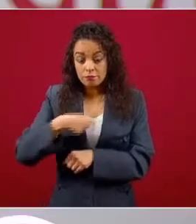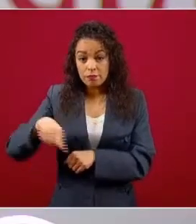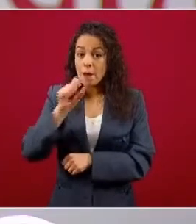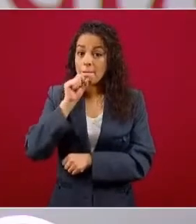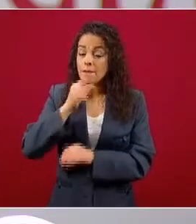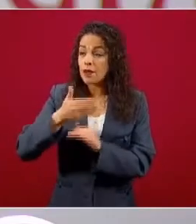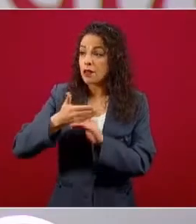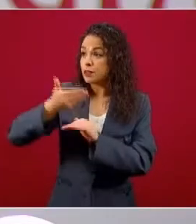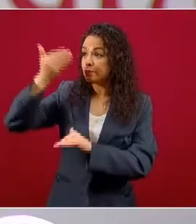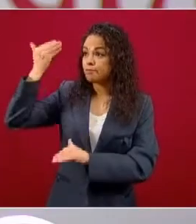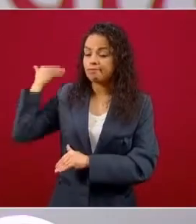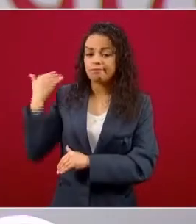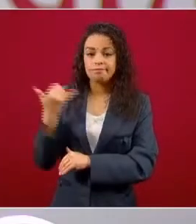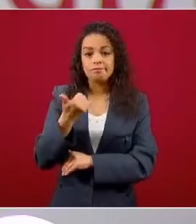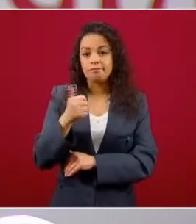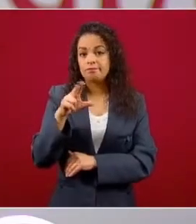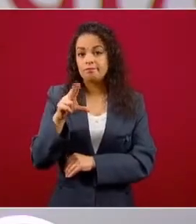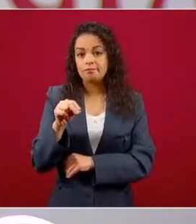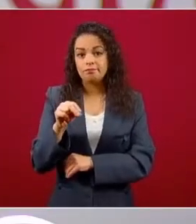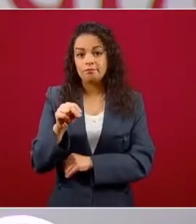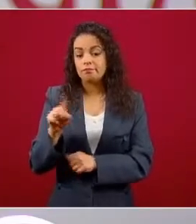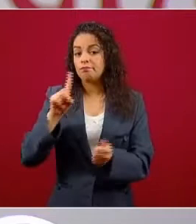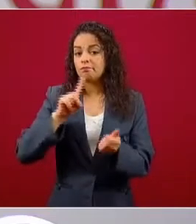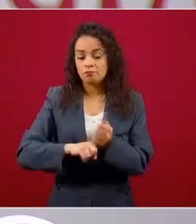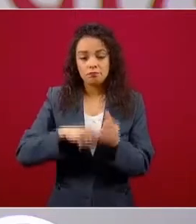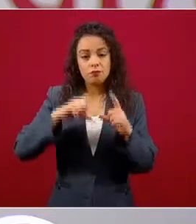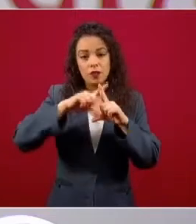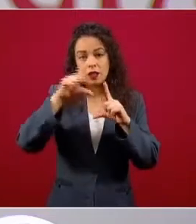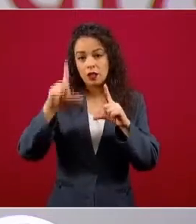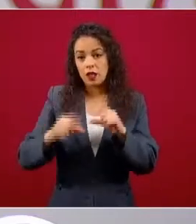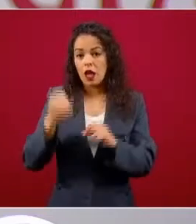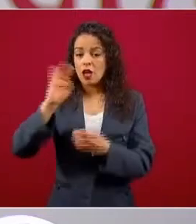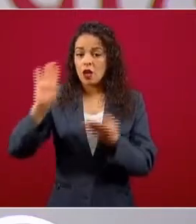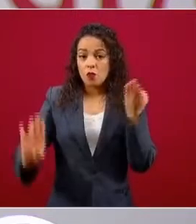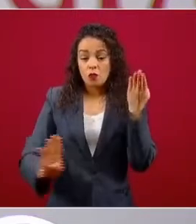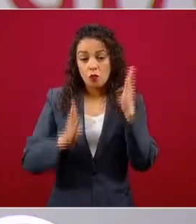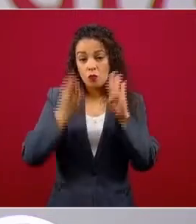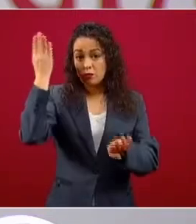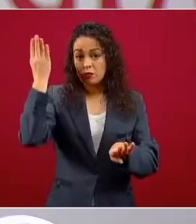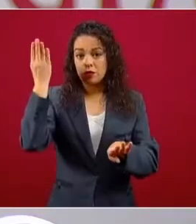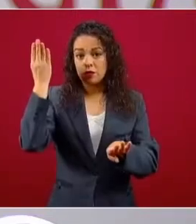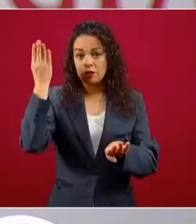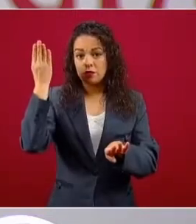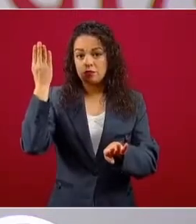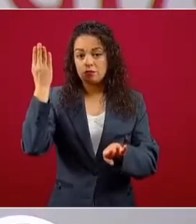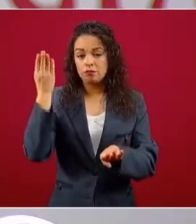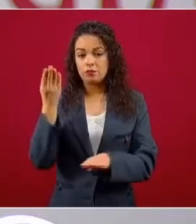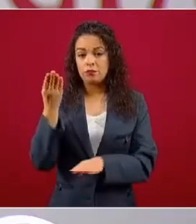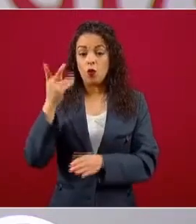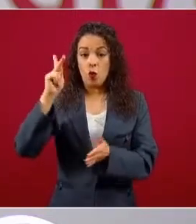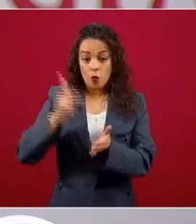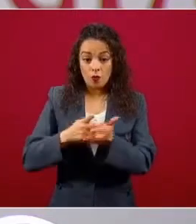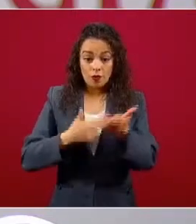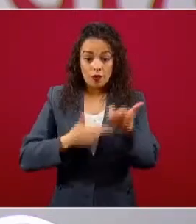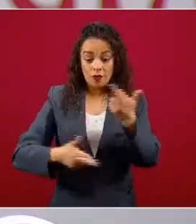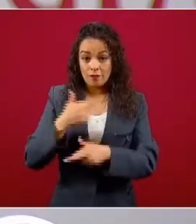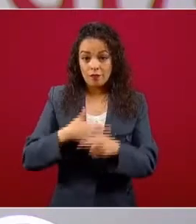mundial tanto como a nivel nacional no debe ni podrá ser igual